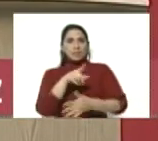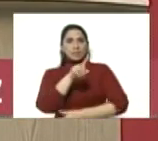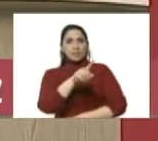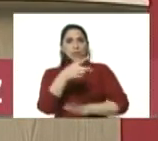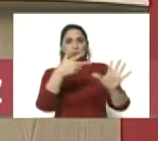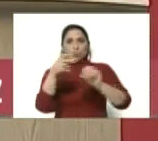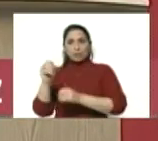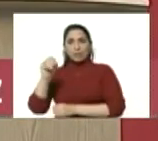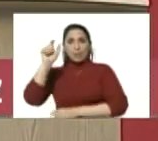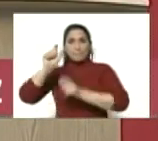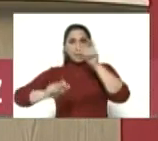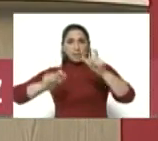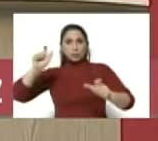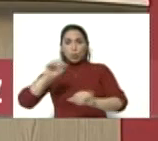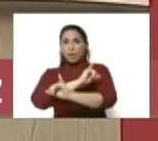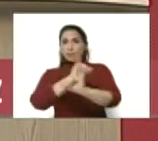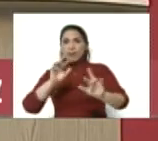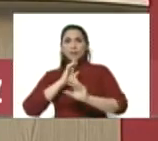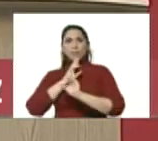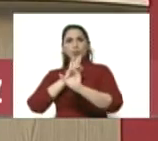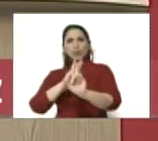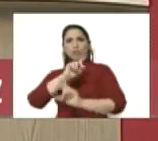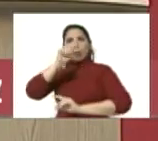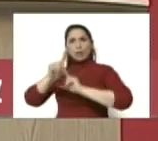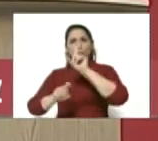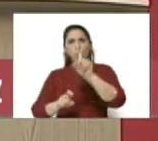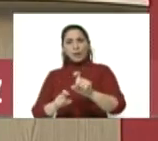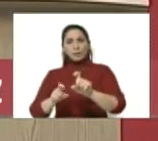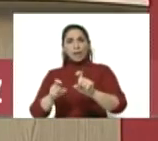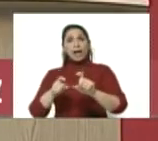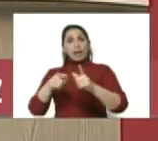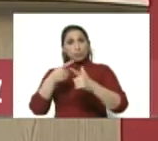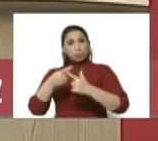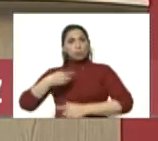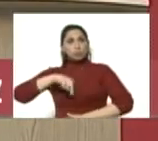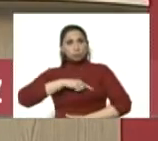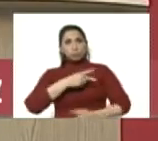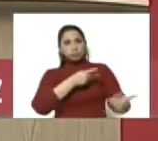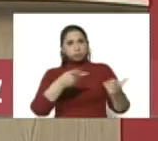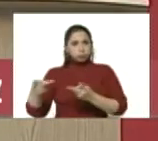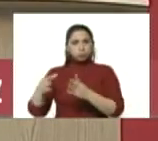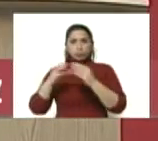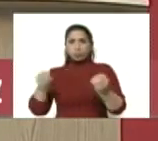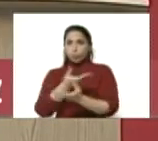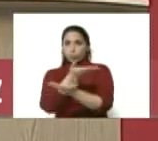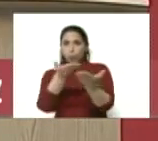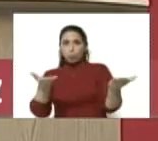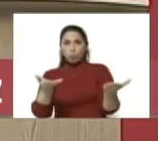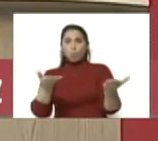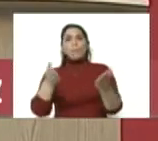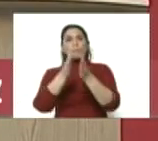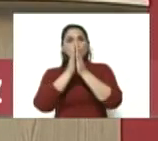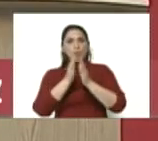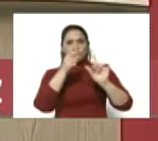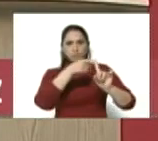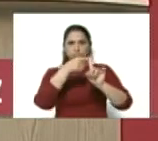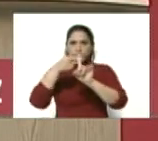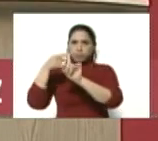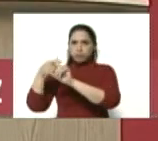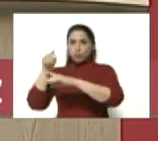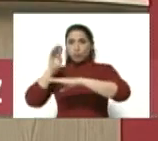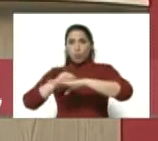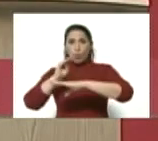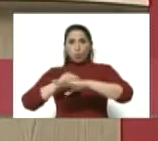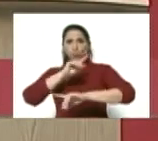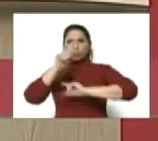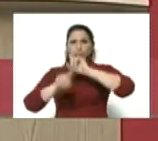2.855.180 personas que han respondido a esta encuesta y que nosotros los invitamos a todos y a todas a que nos sumemos a esta consulta a